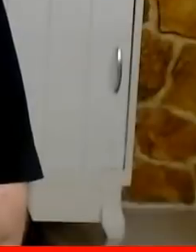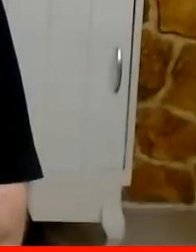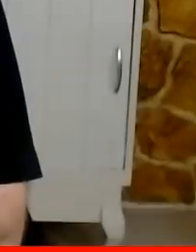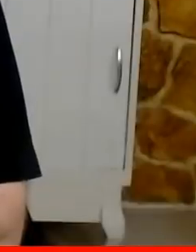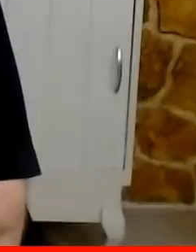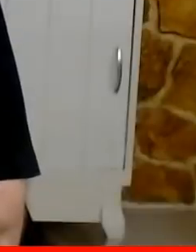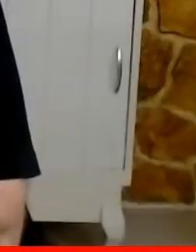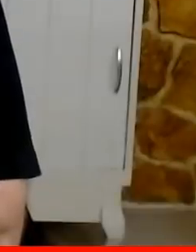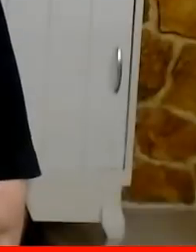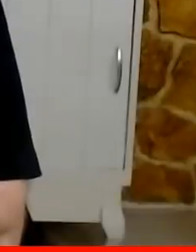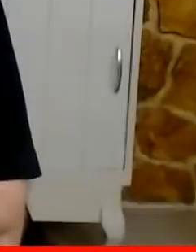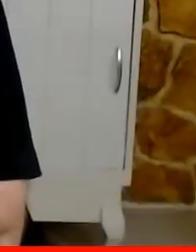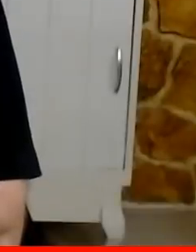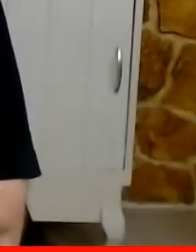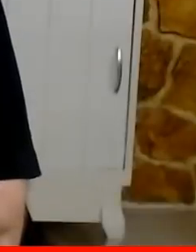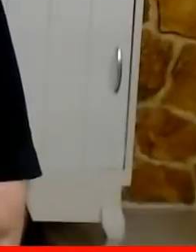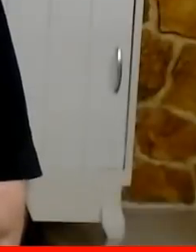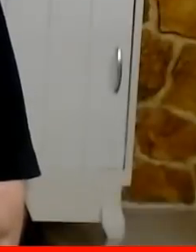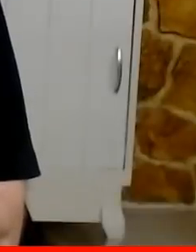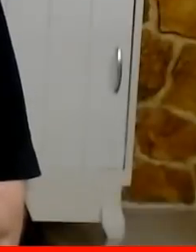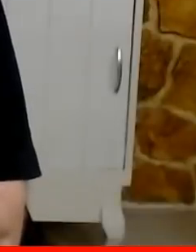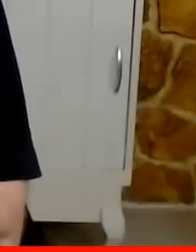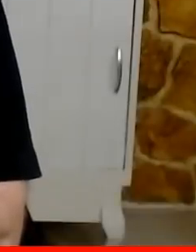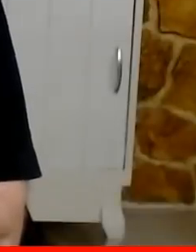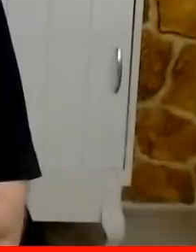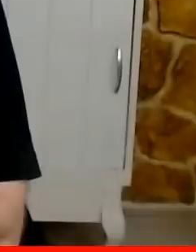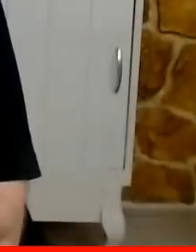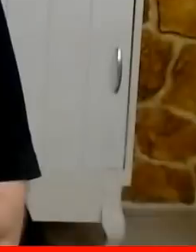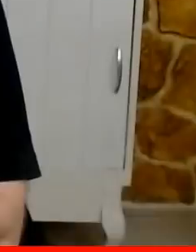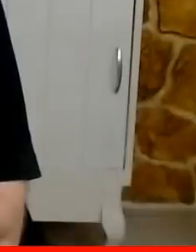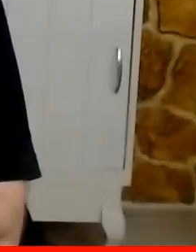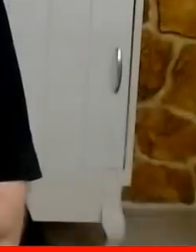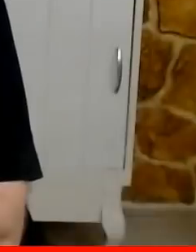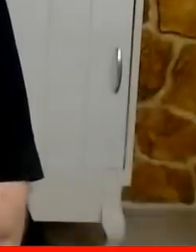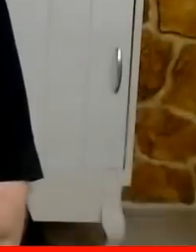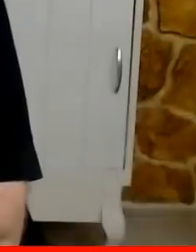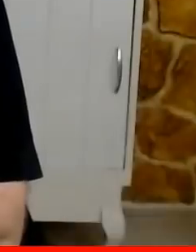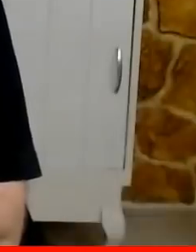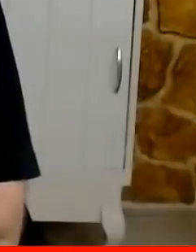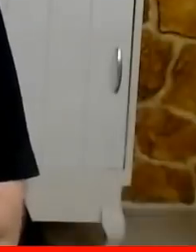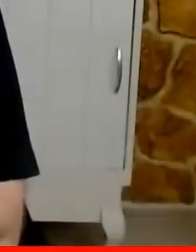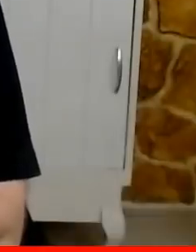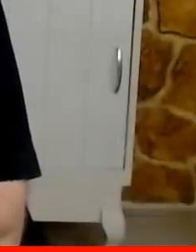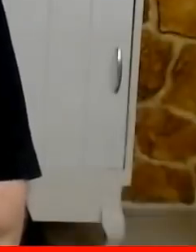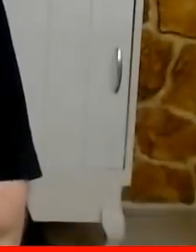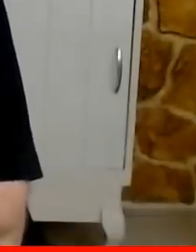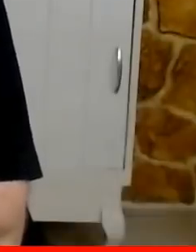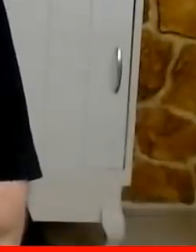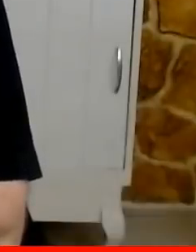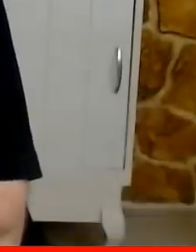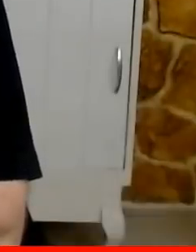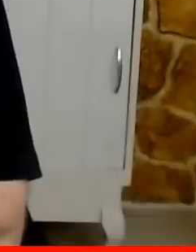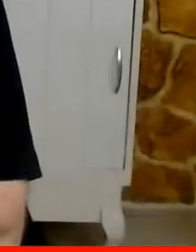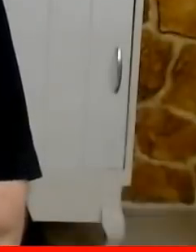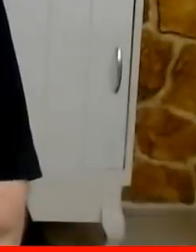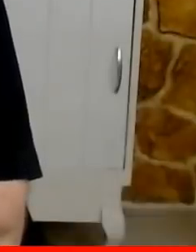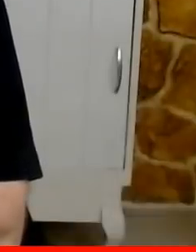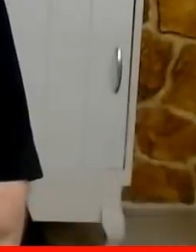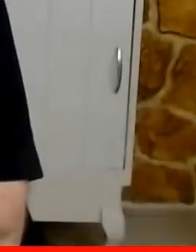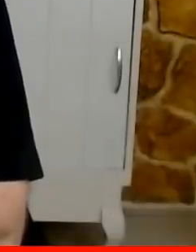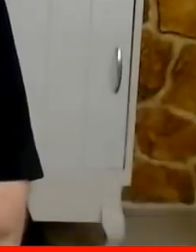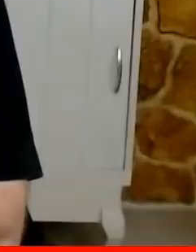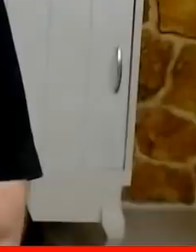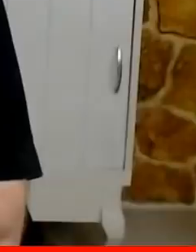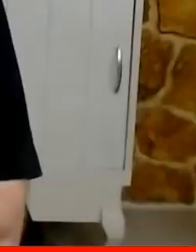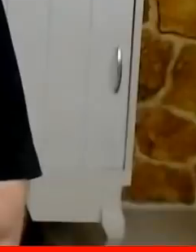Pues amigo de Conexión, queda usted muy bien informado. El presidente de la República explica muy bien también cómo llegó Enrique Peña Nieto al poder en